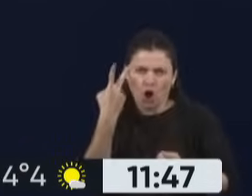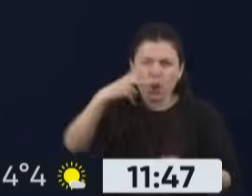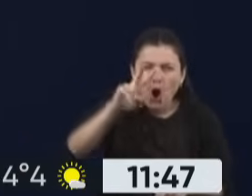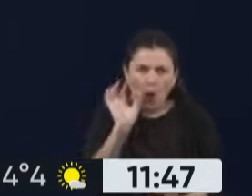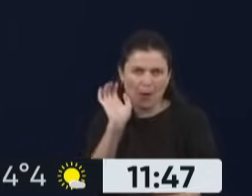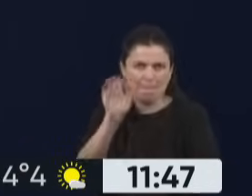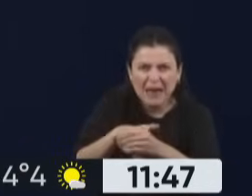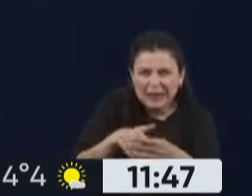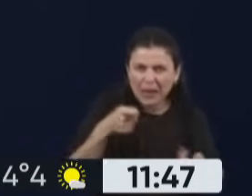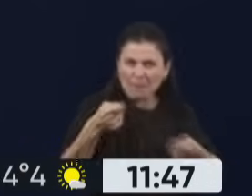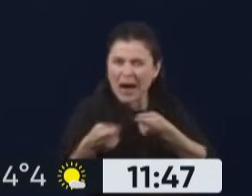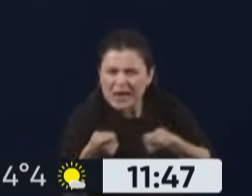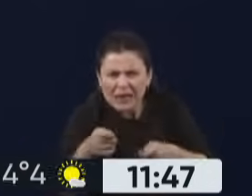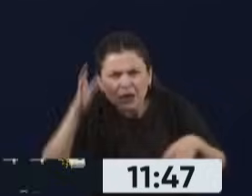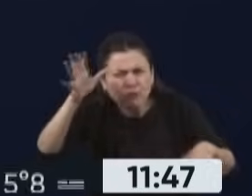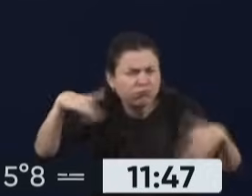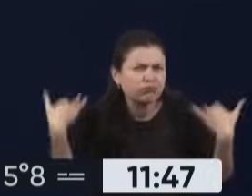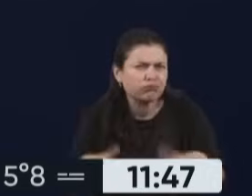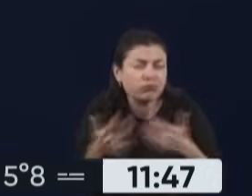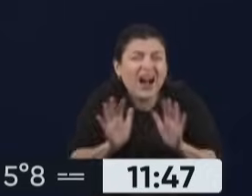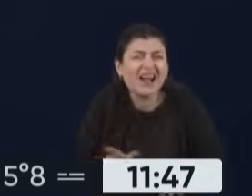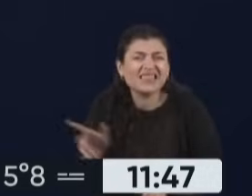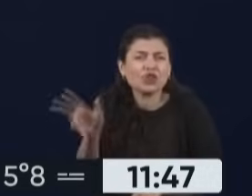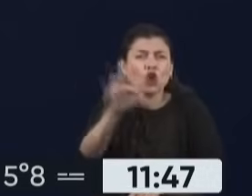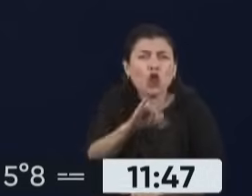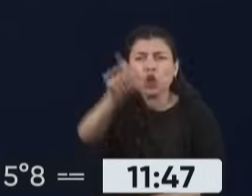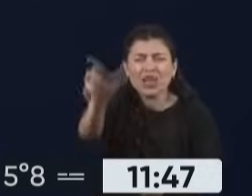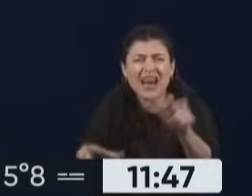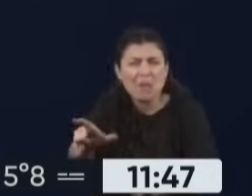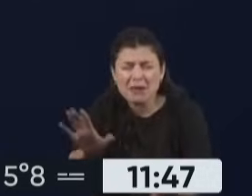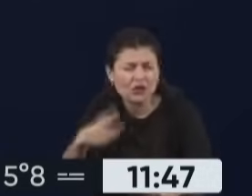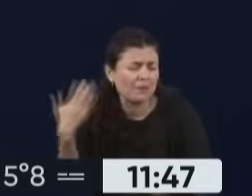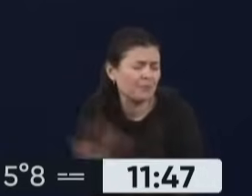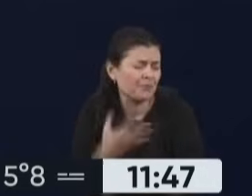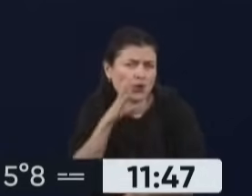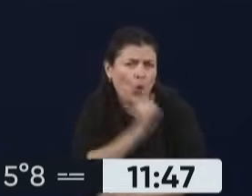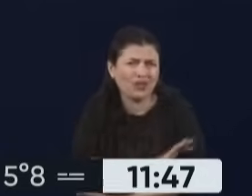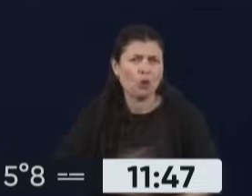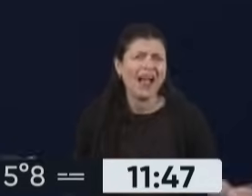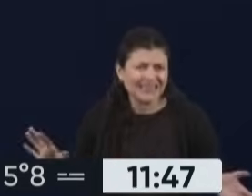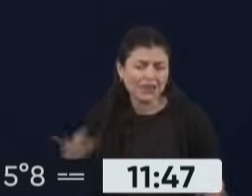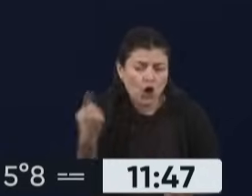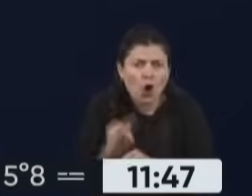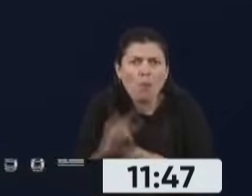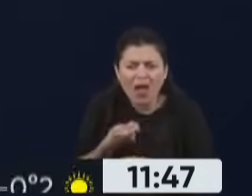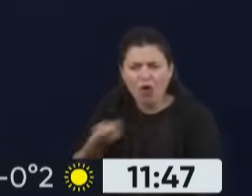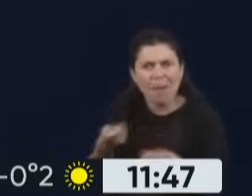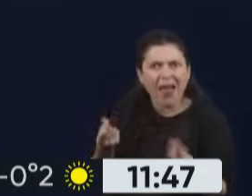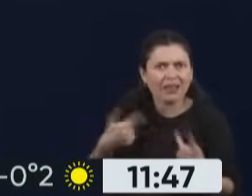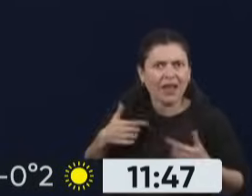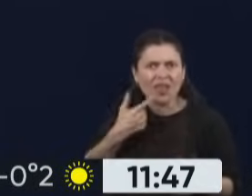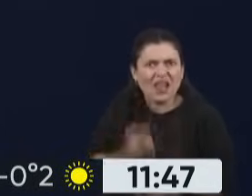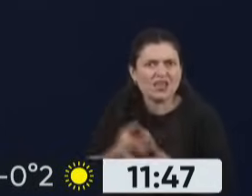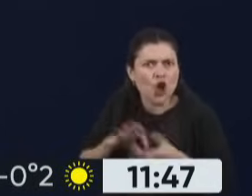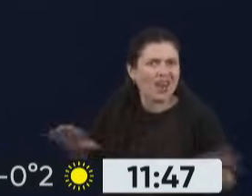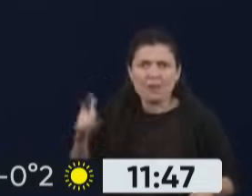más regulaciones, haciéndole el día a día a la gente prácticamente insoportable, pero de las cosas menores